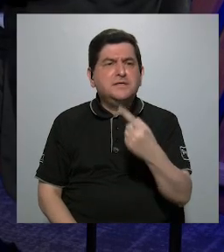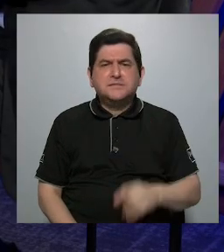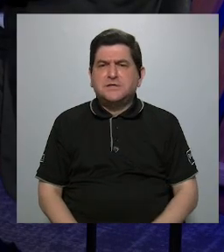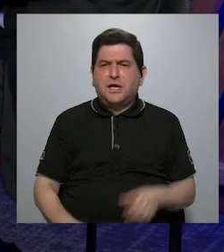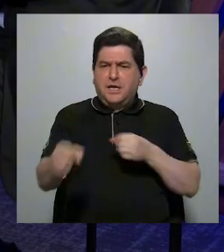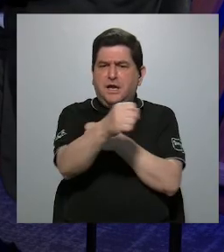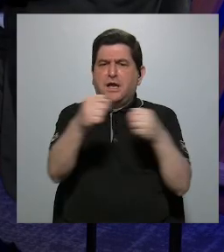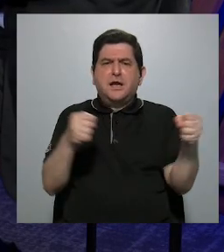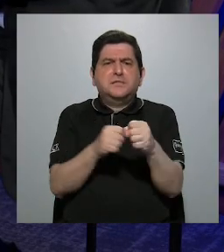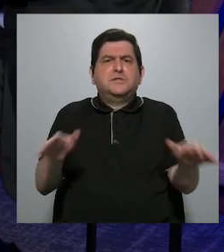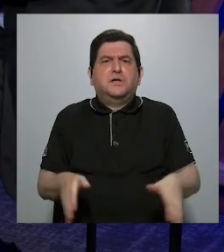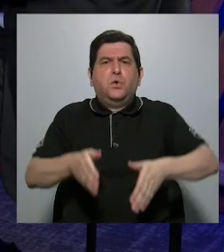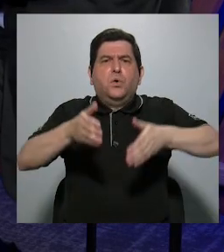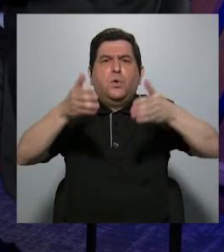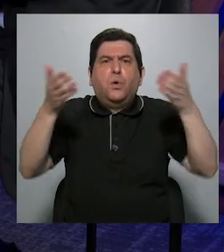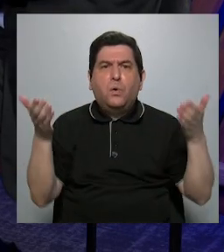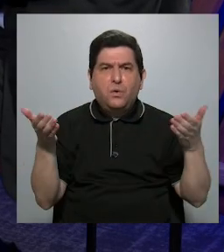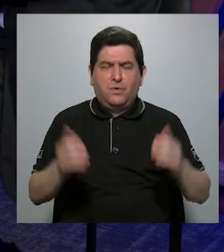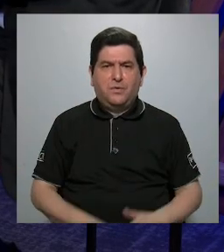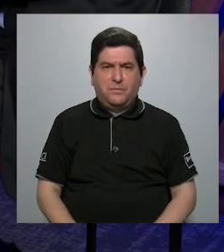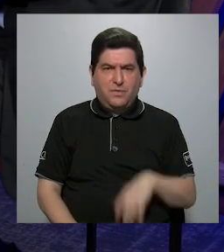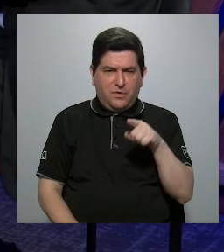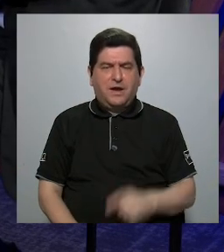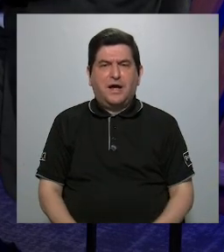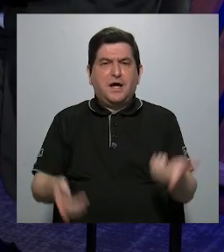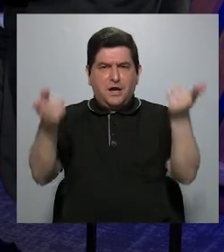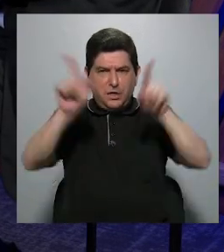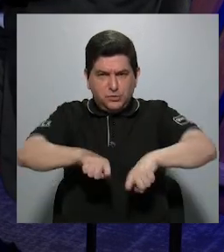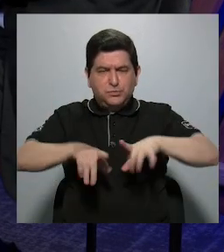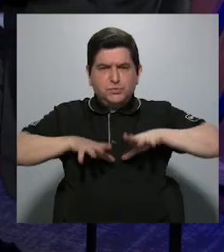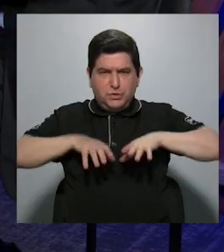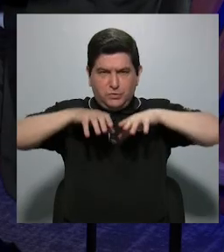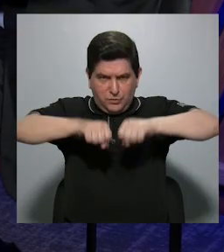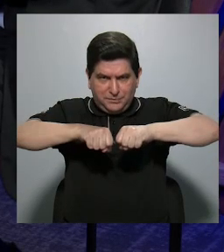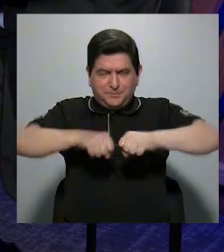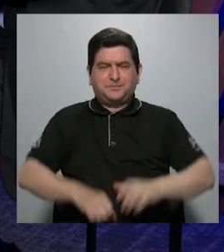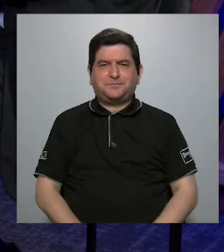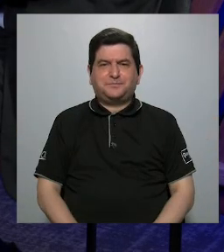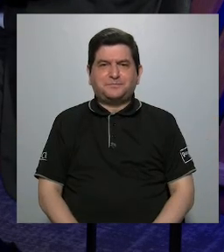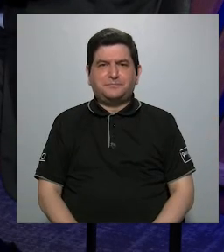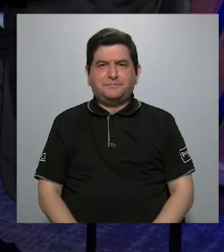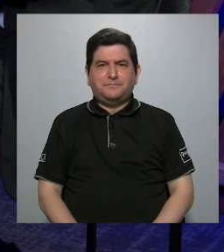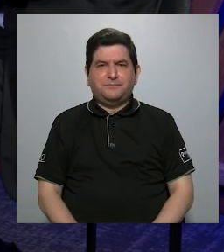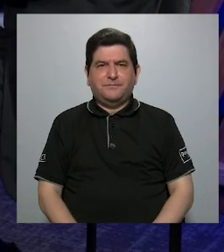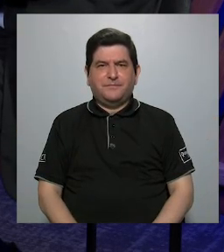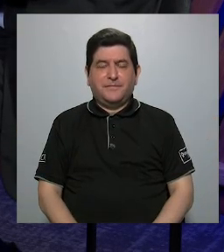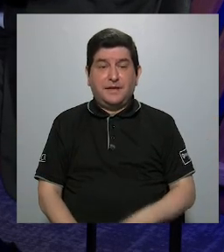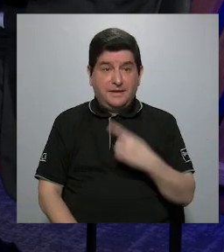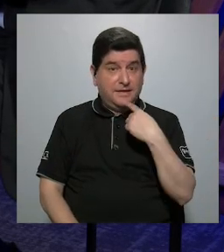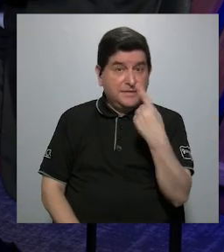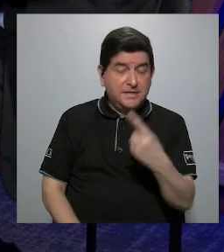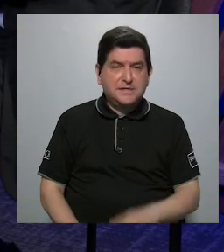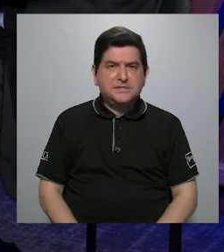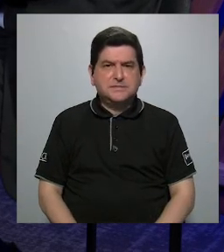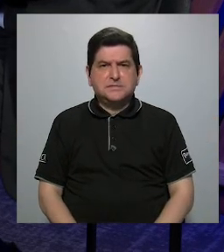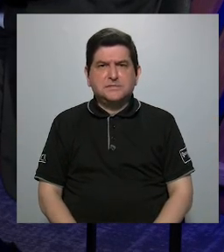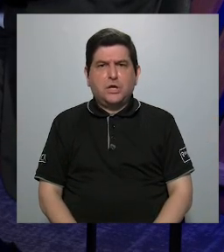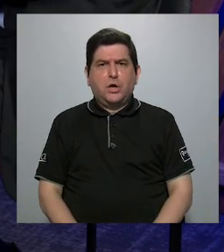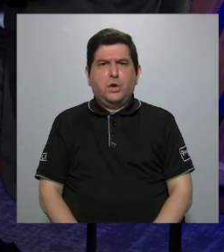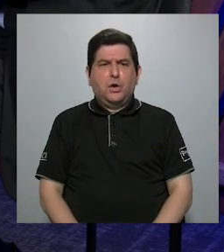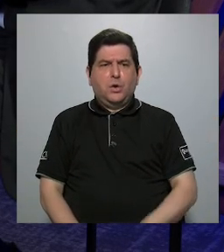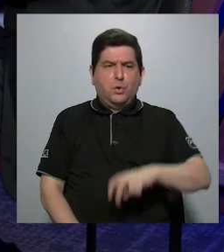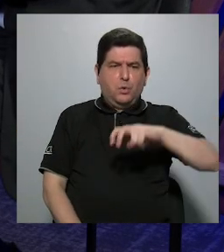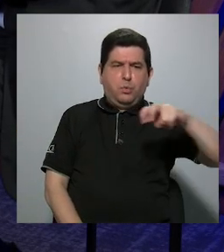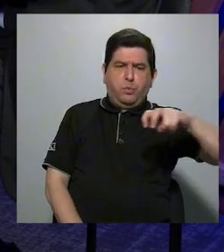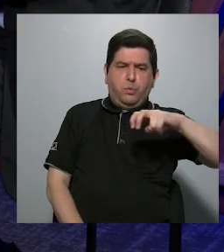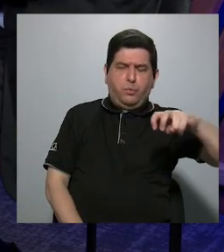ese salón magno en que se lleva a cabo la graduación, a donde hay, él dice, un cierto número de